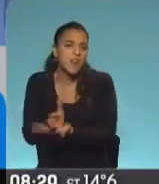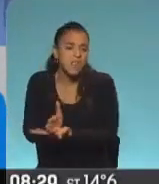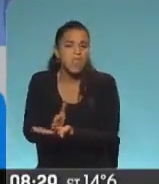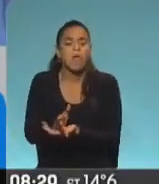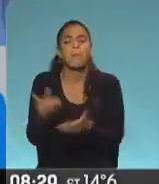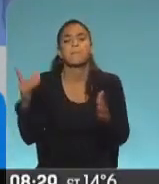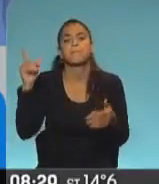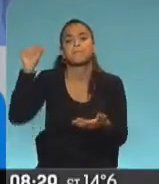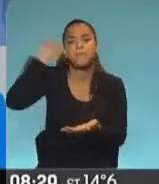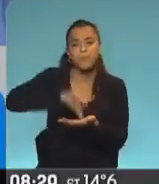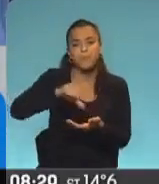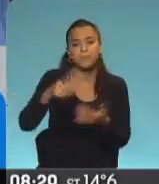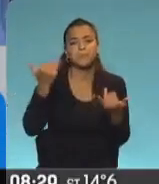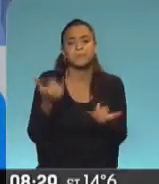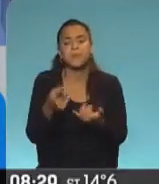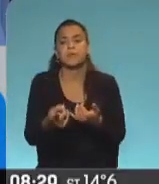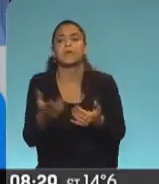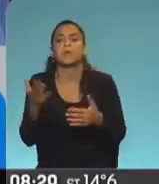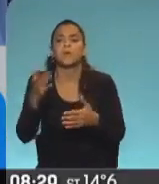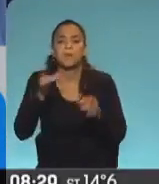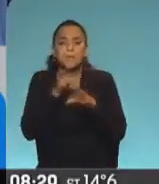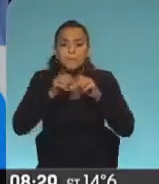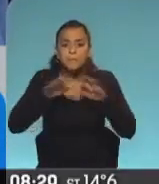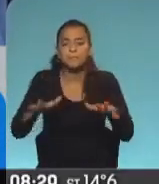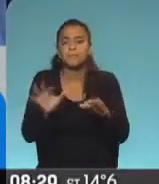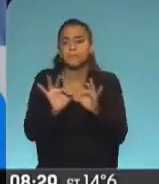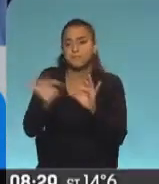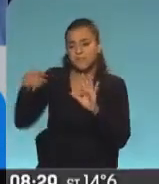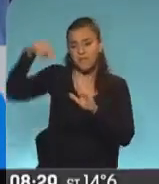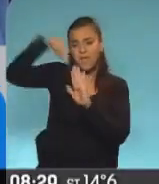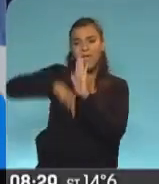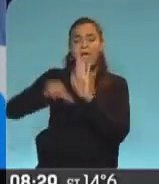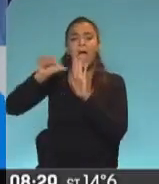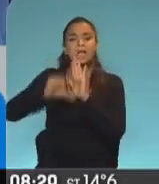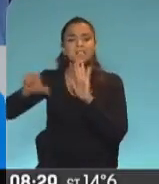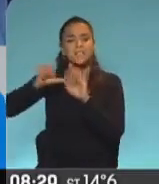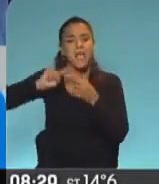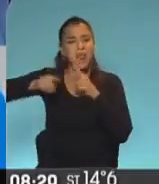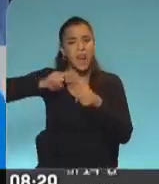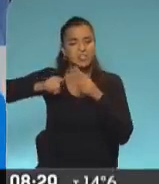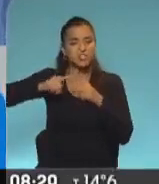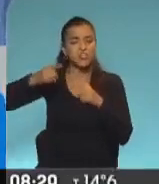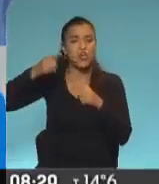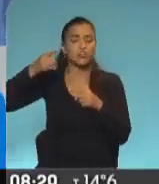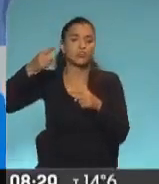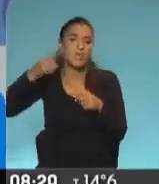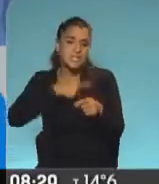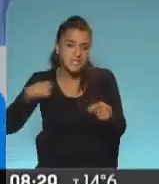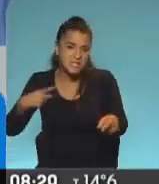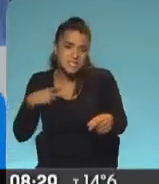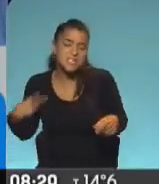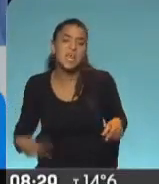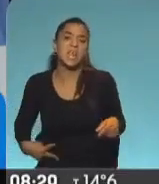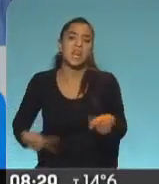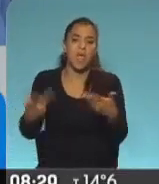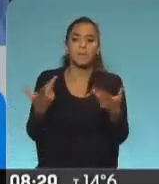país que tiene una fragilidad en relación a la pandemia, que es que está cerca del sudeste de Asia y con mucha relación con China y con los países del sudeste, y una